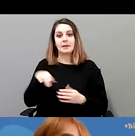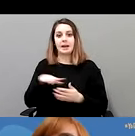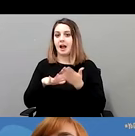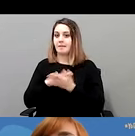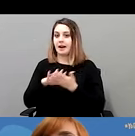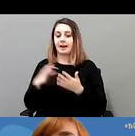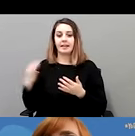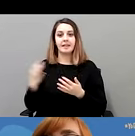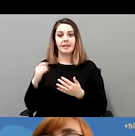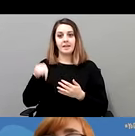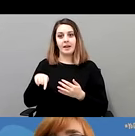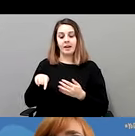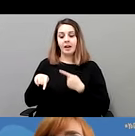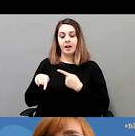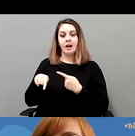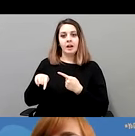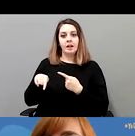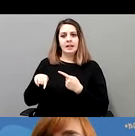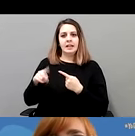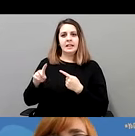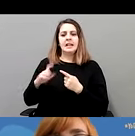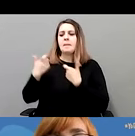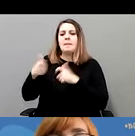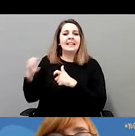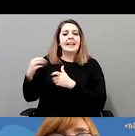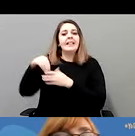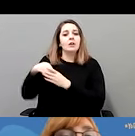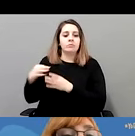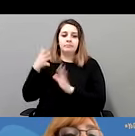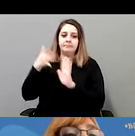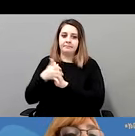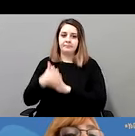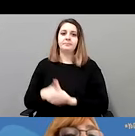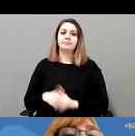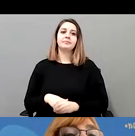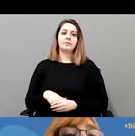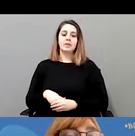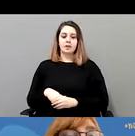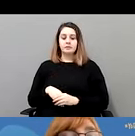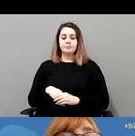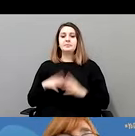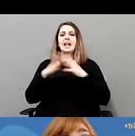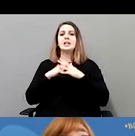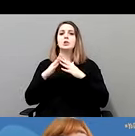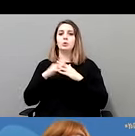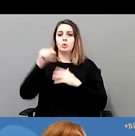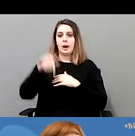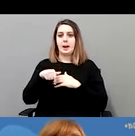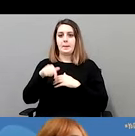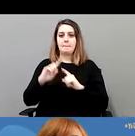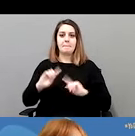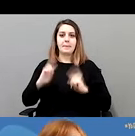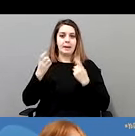en qué está consistiendo esa parte. Bien, ¿cuál es la estructura de esta